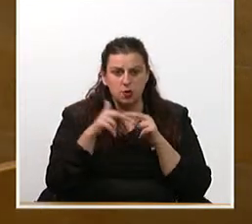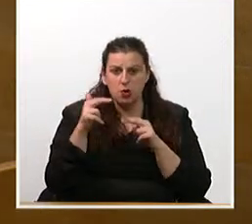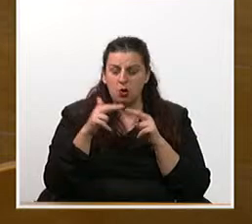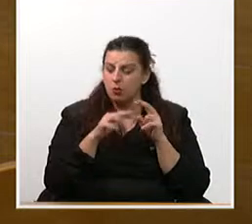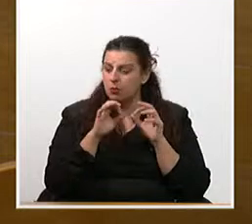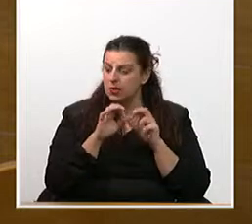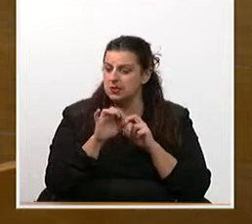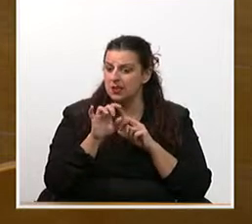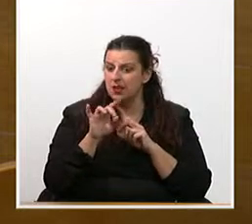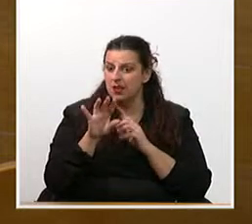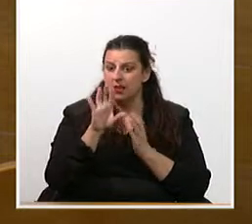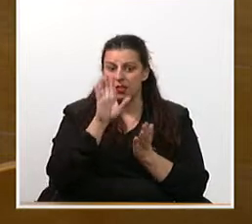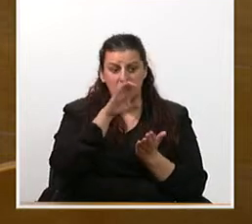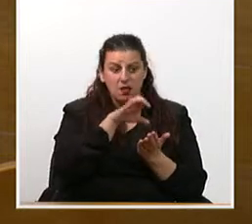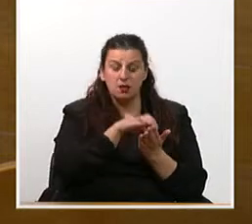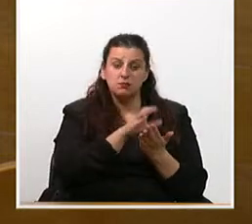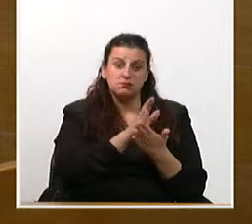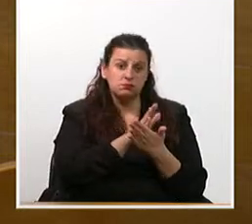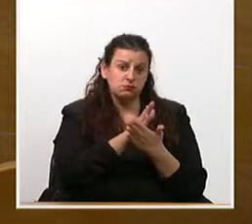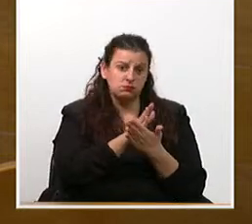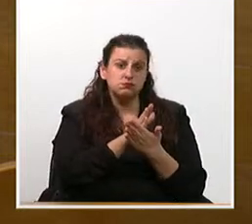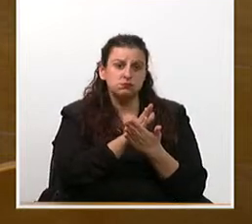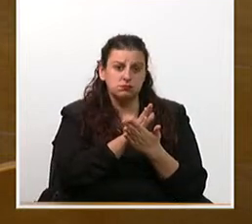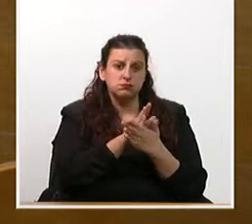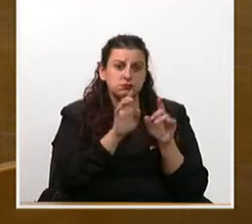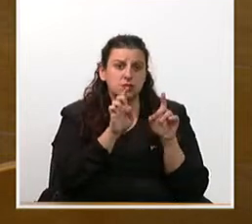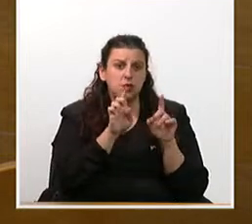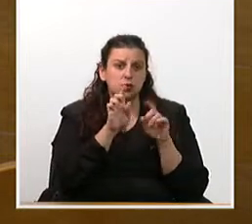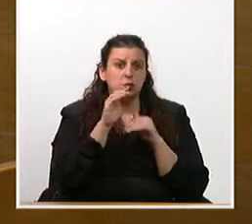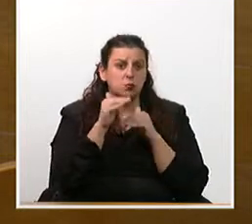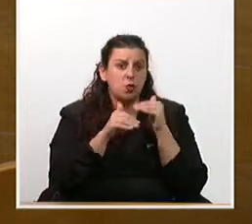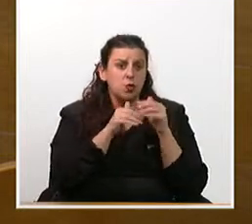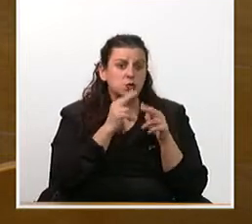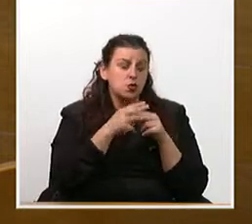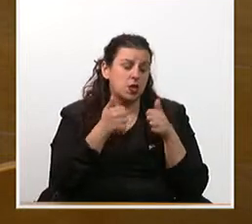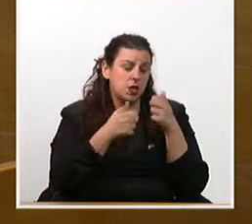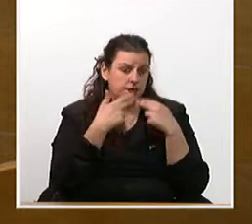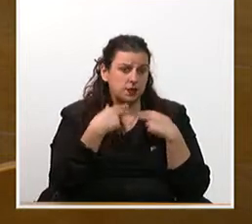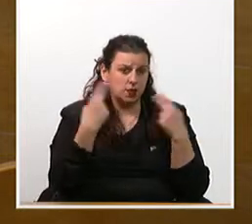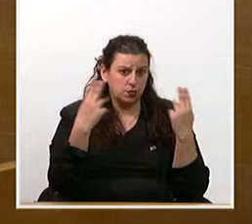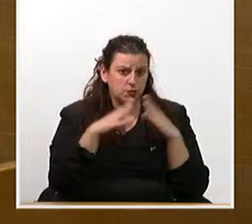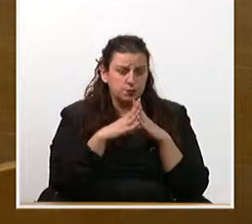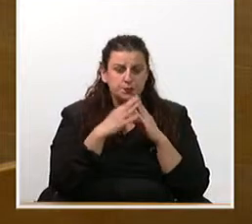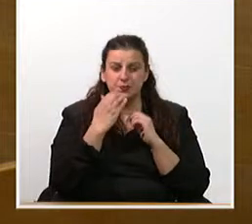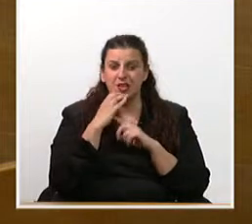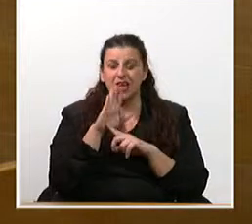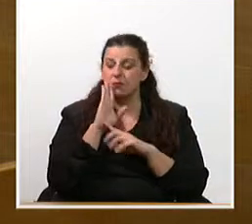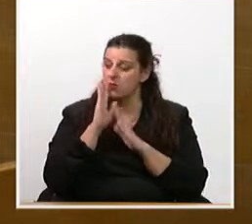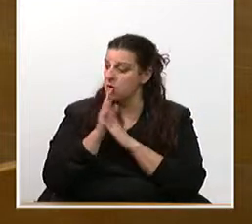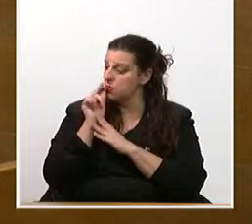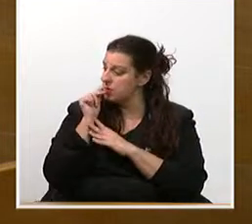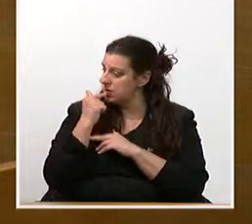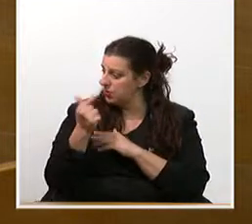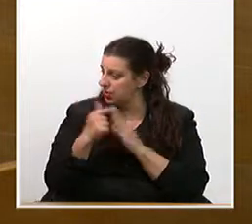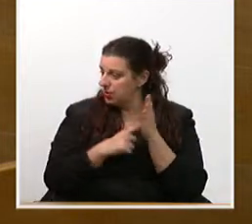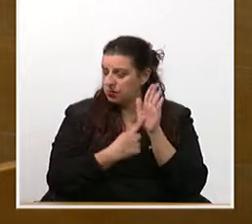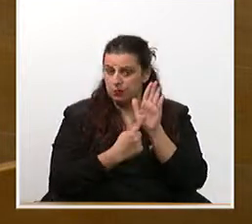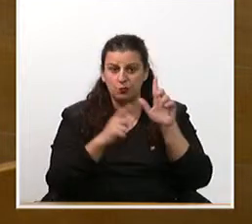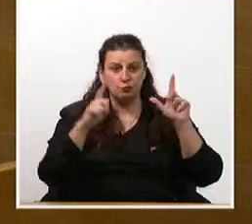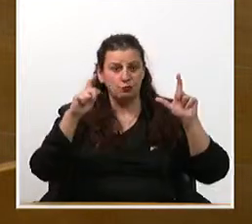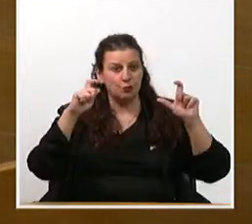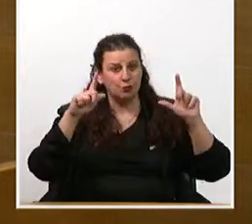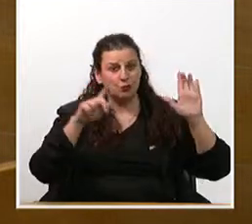elular educ Proc de exemp son estao